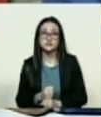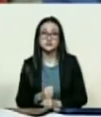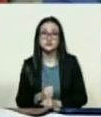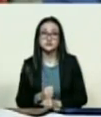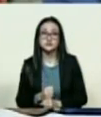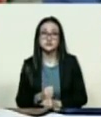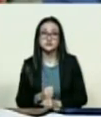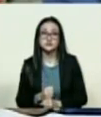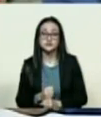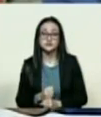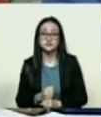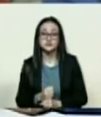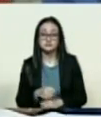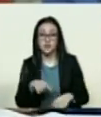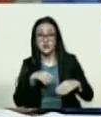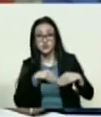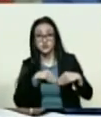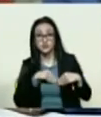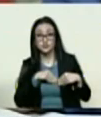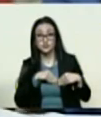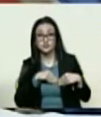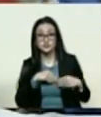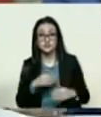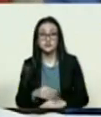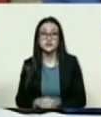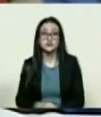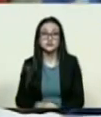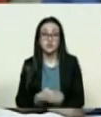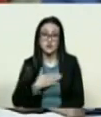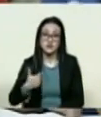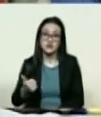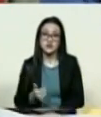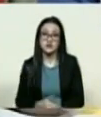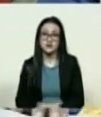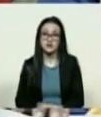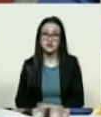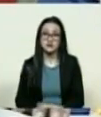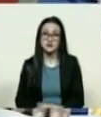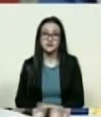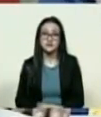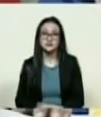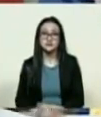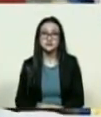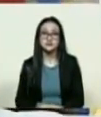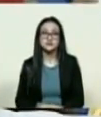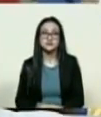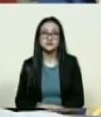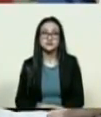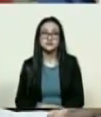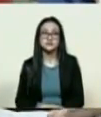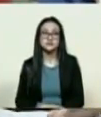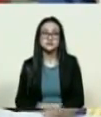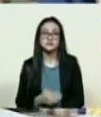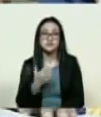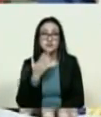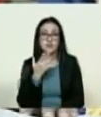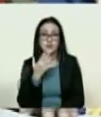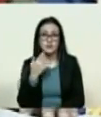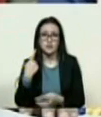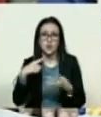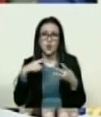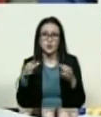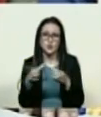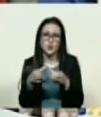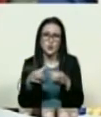que alguien los asome. Son los que respiran y aspiran. Por ejemplo, el Tigre Fernández, por ejemplo, Álvarez Paz,